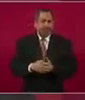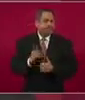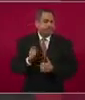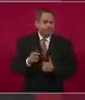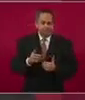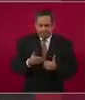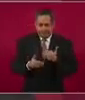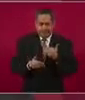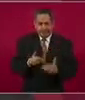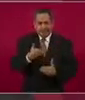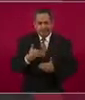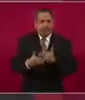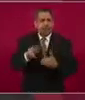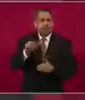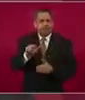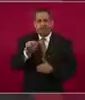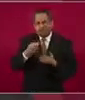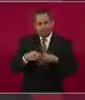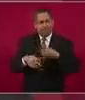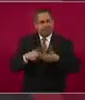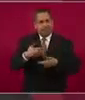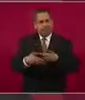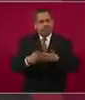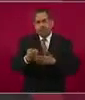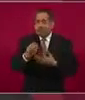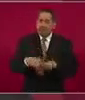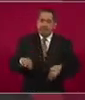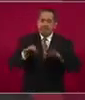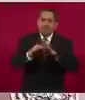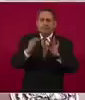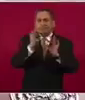avanzando, ¿no? Y esto es muy importante.